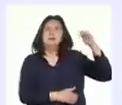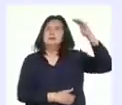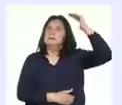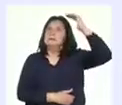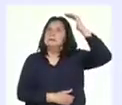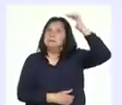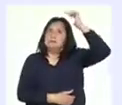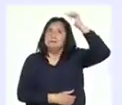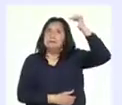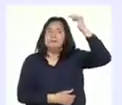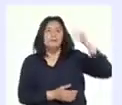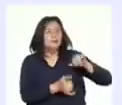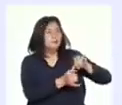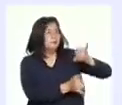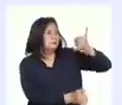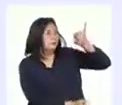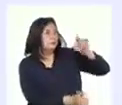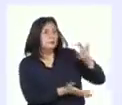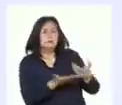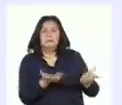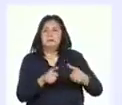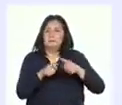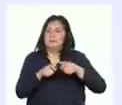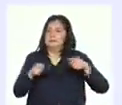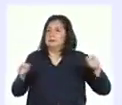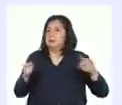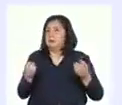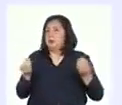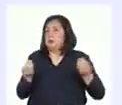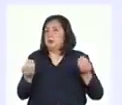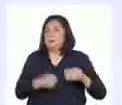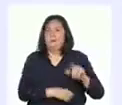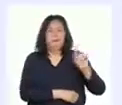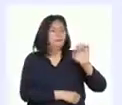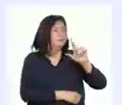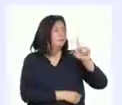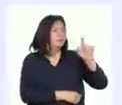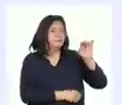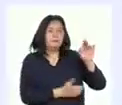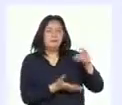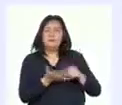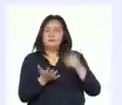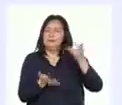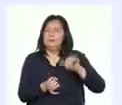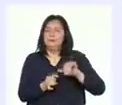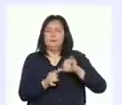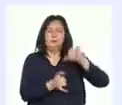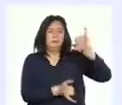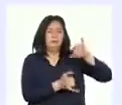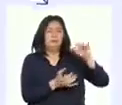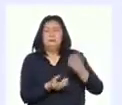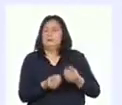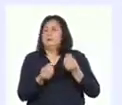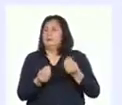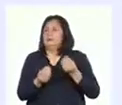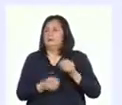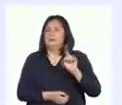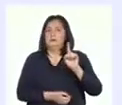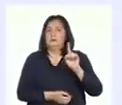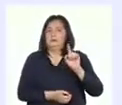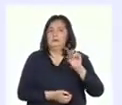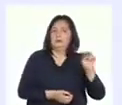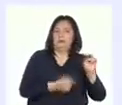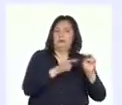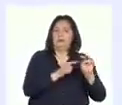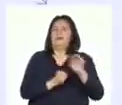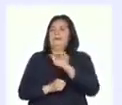una marca y medir la longitud con una cinta métrica o tallímetro. Su talla tiene que ser expresada en metros